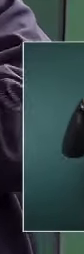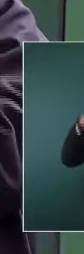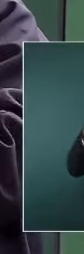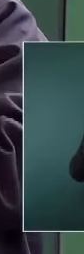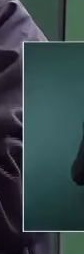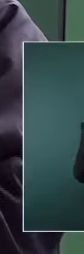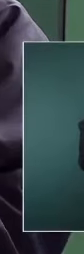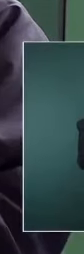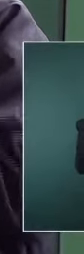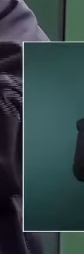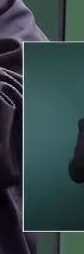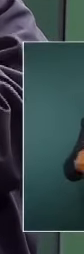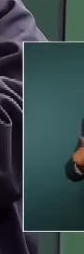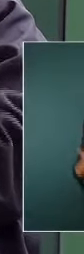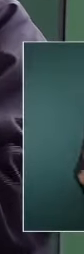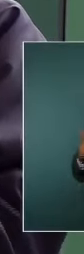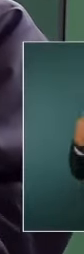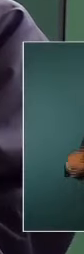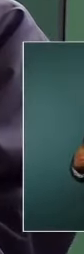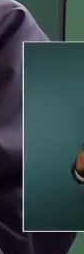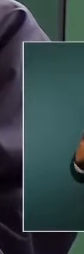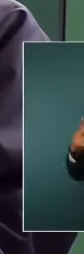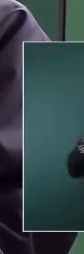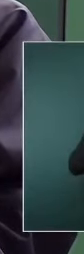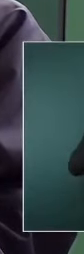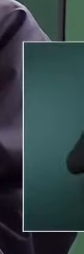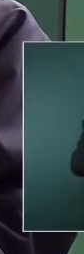los bienes del pueblo a particulares,